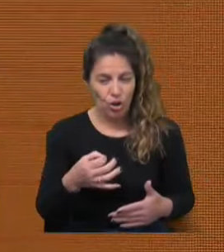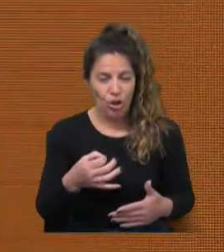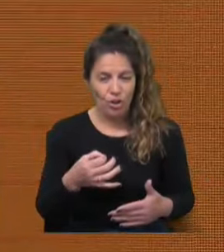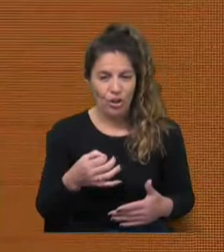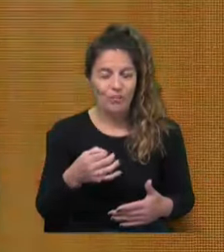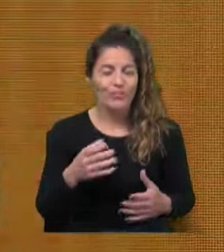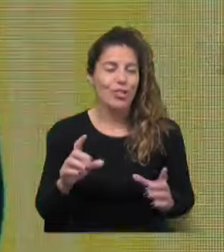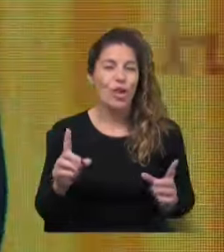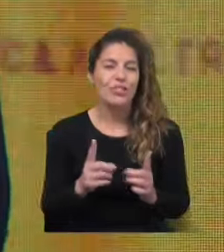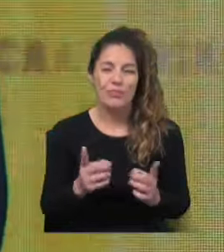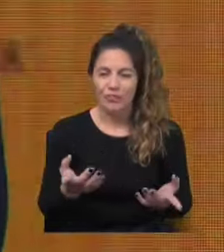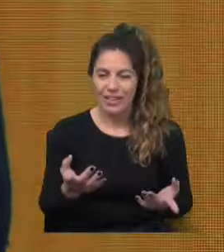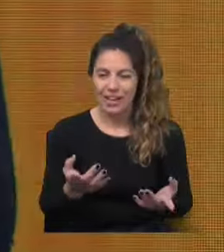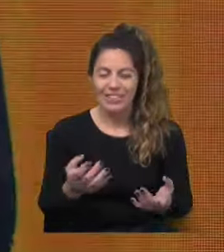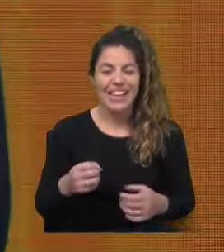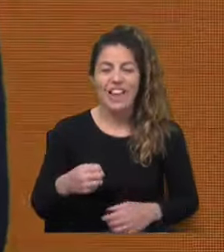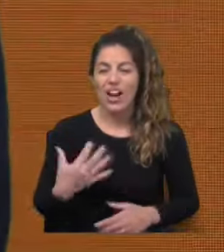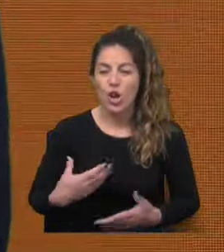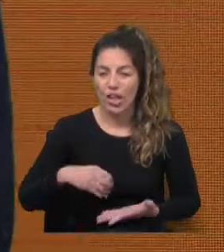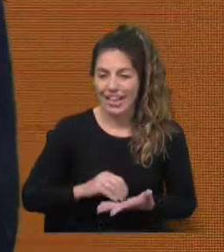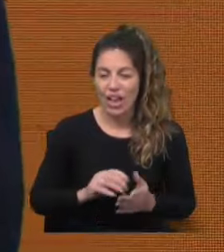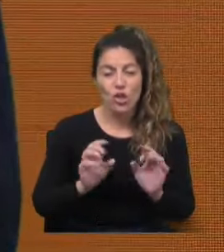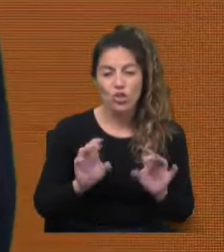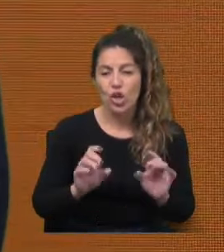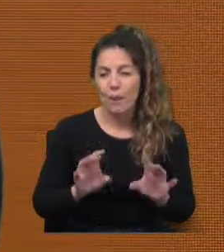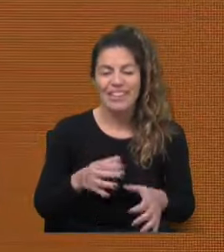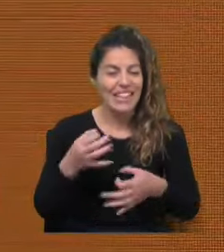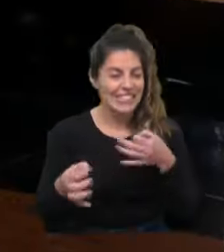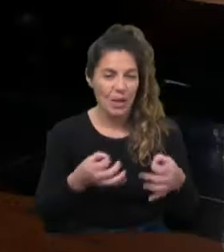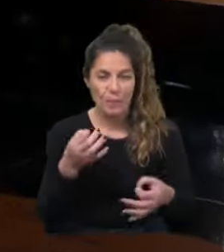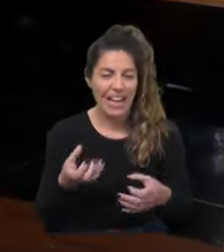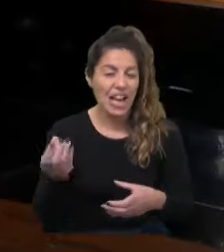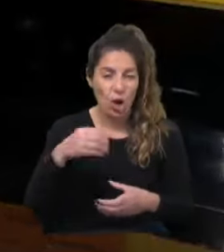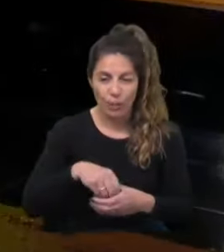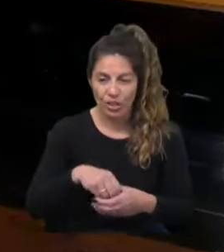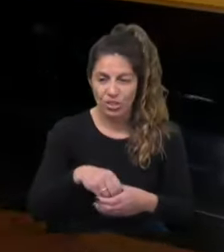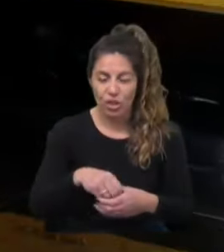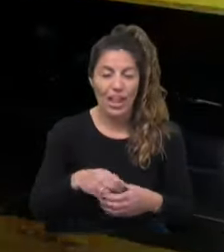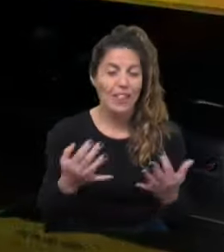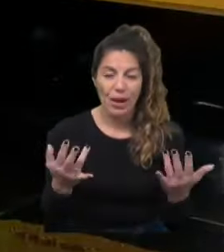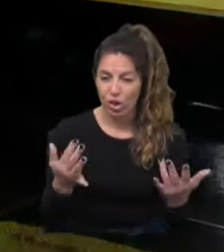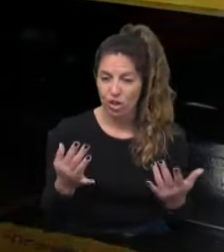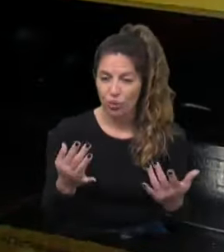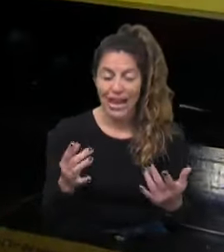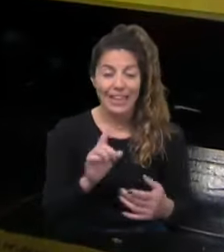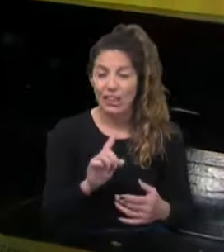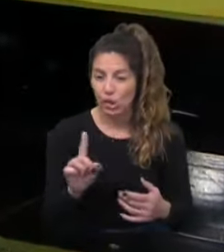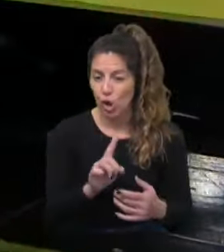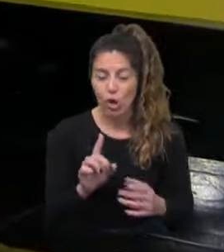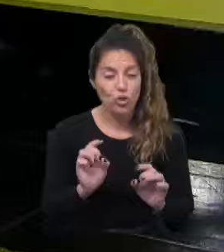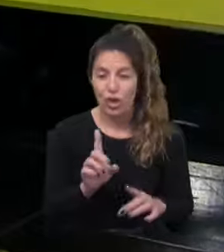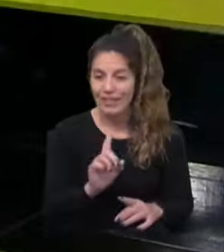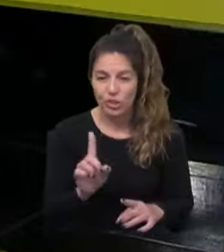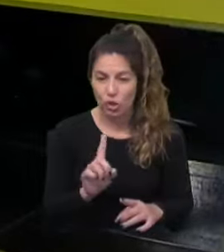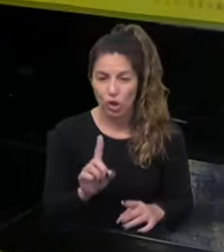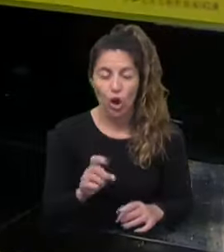la simplificación de que el valor agregado solo se explica desde la incorporación de más mano de obra. Y no es eso, ¿verdad?